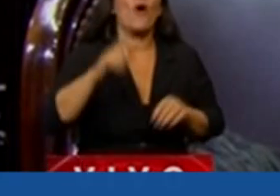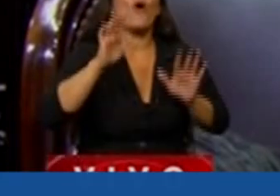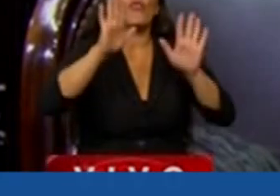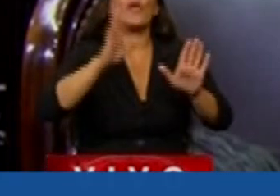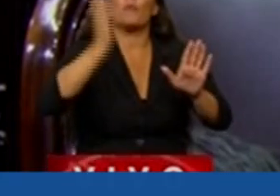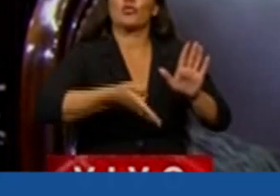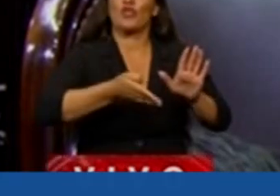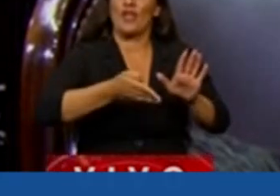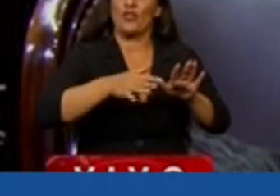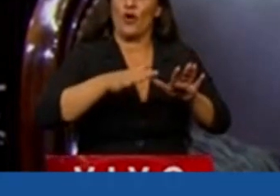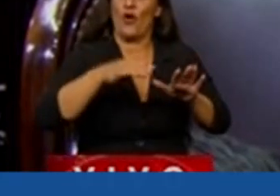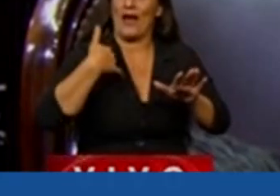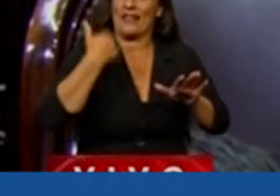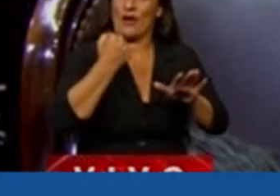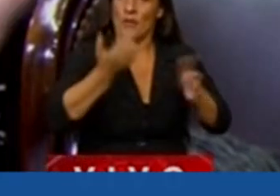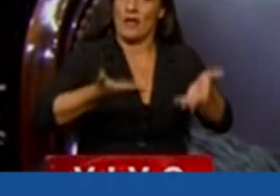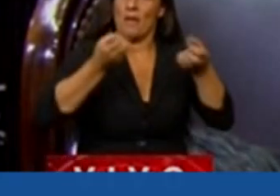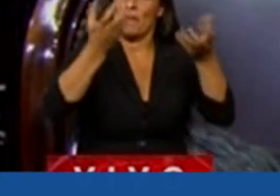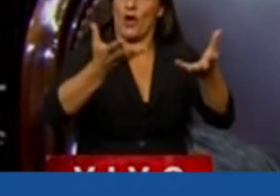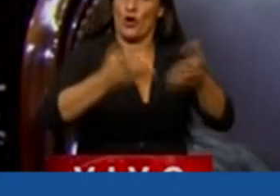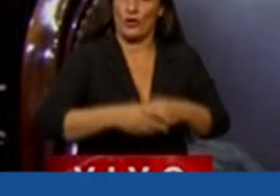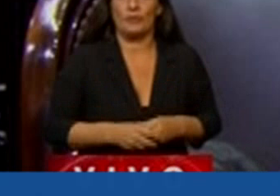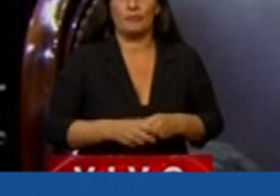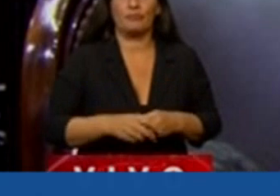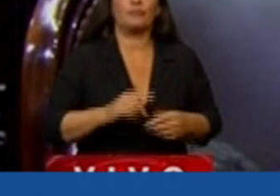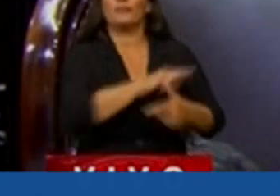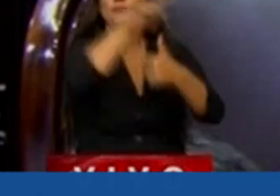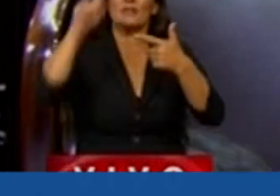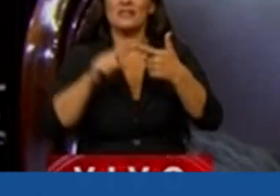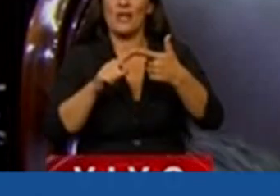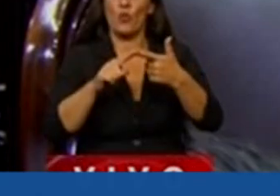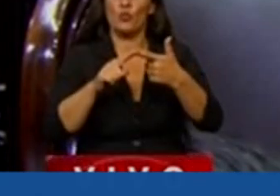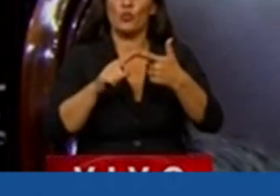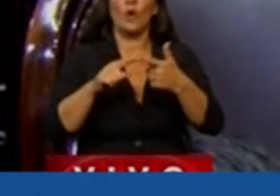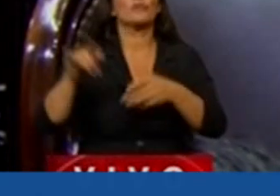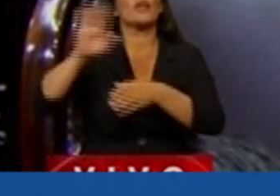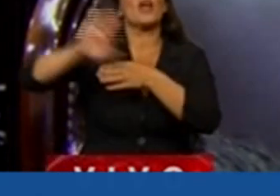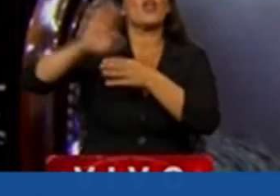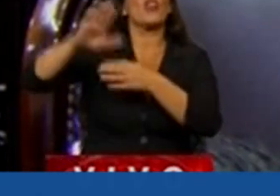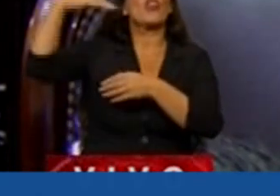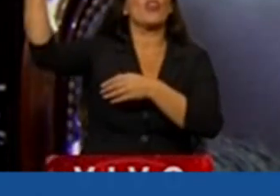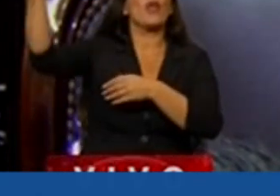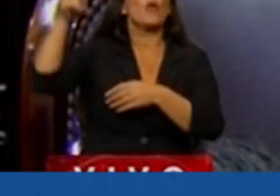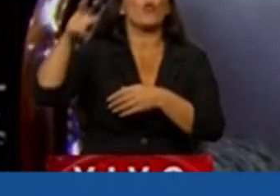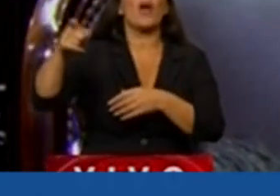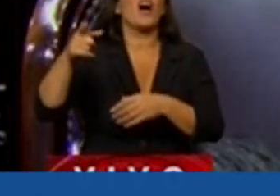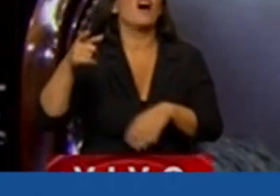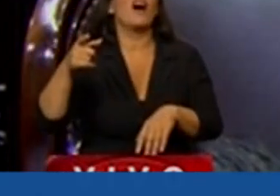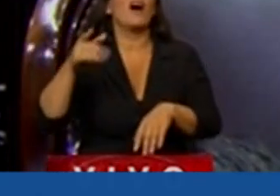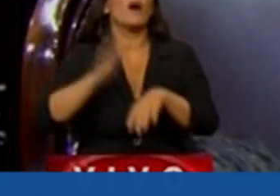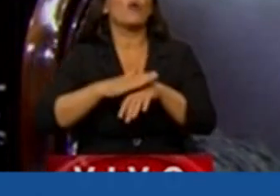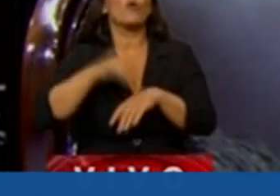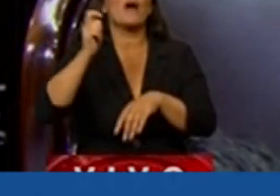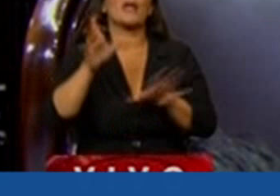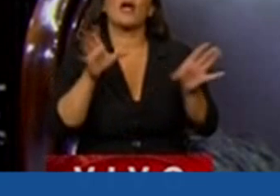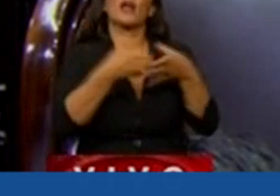10%. El segundo falso supuesto es que la deuda externa la trajo a la Argentina el Frente